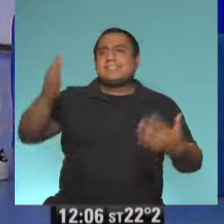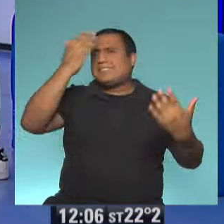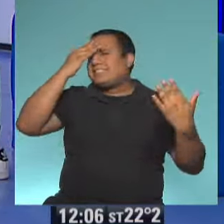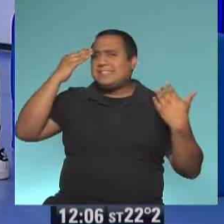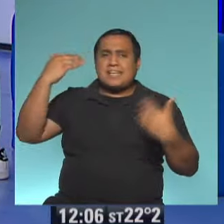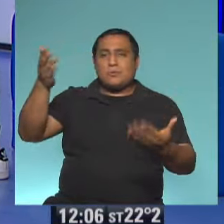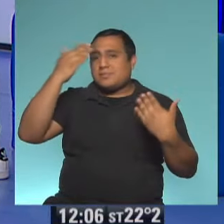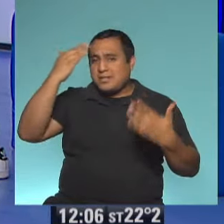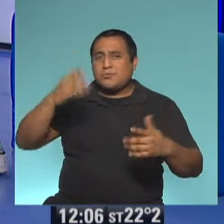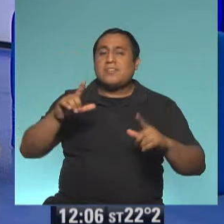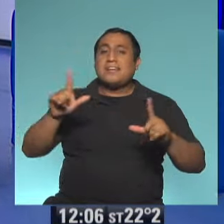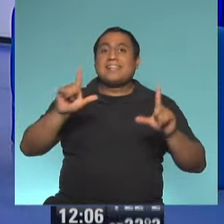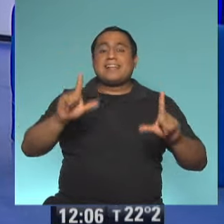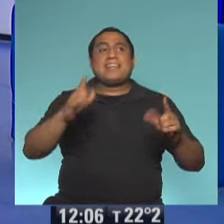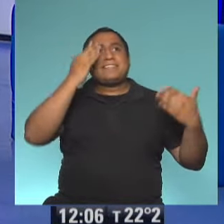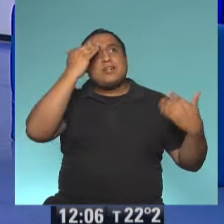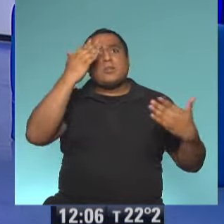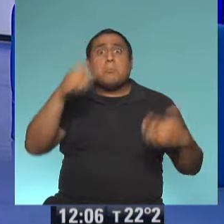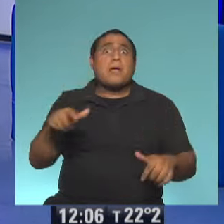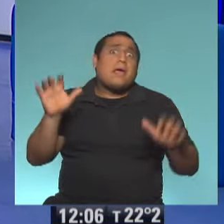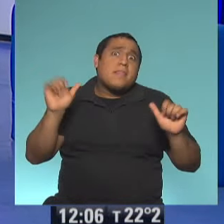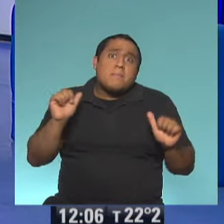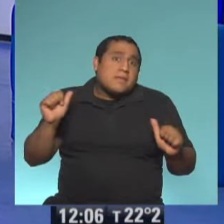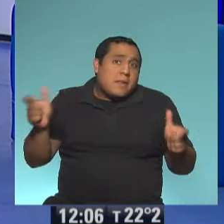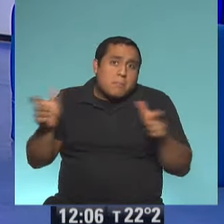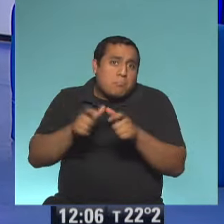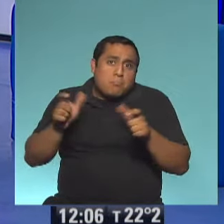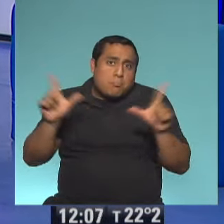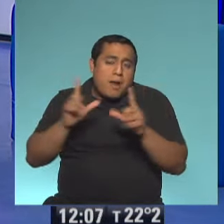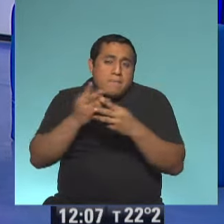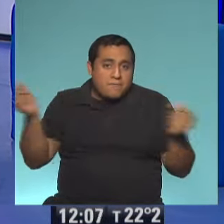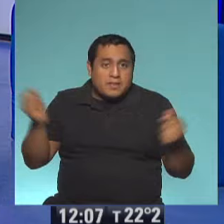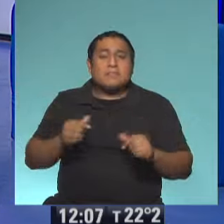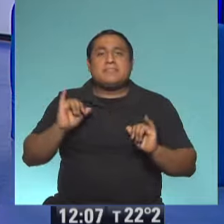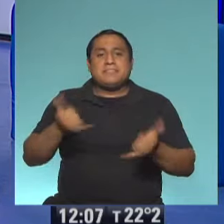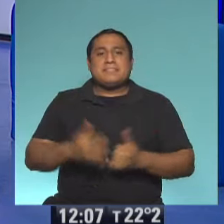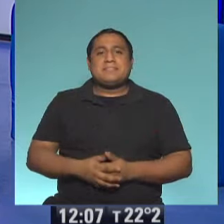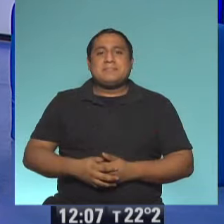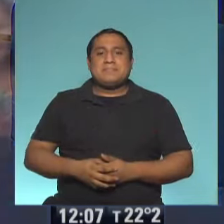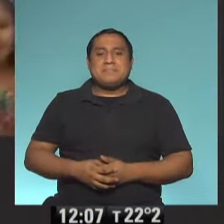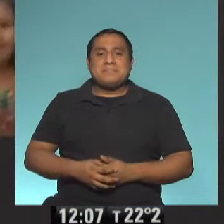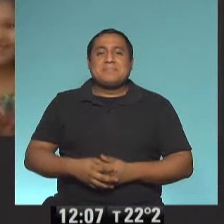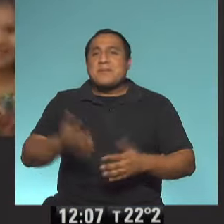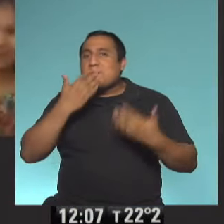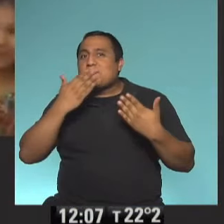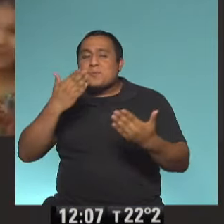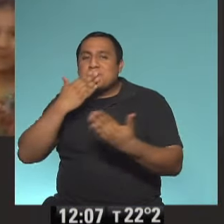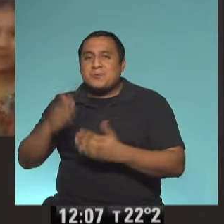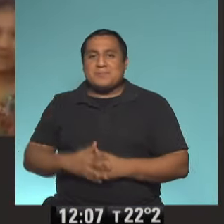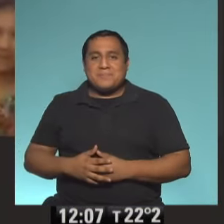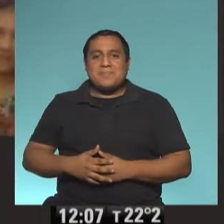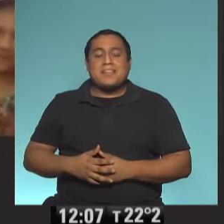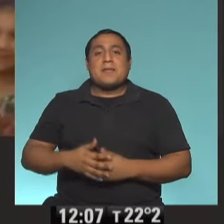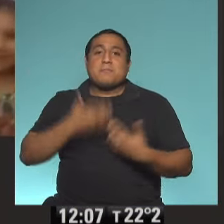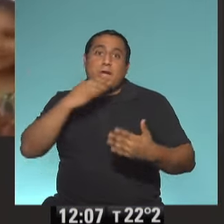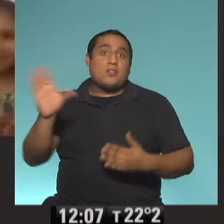¡Saludos! Ahí vemos los carteles con los saludos porque ya estamos despidiendo el programa. Está muy bueno esos saludos. Les mandamos un beso gigante a todos ustedes